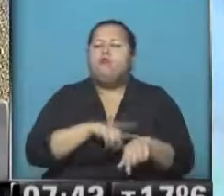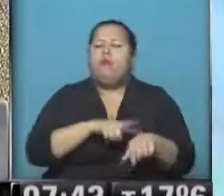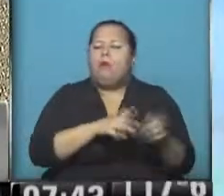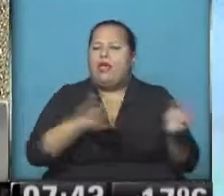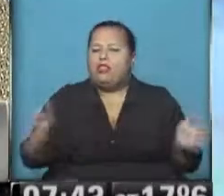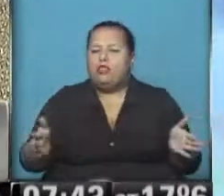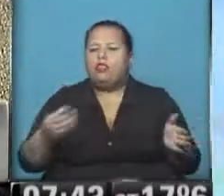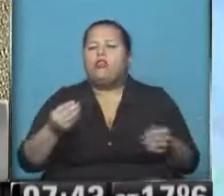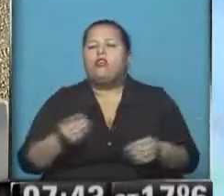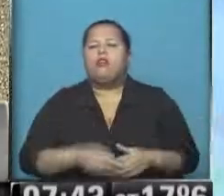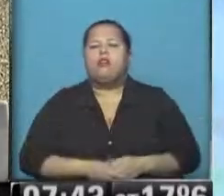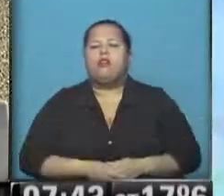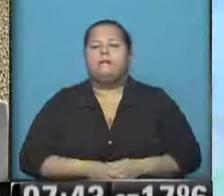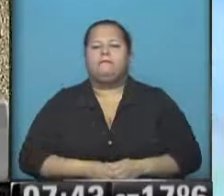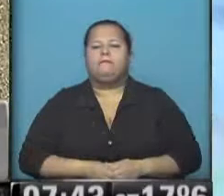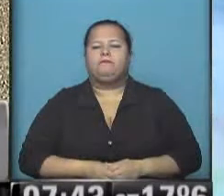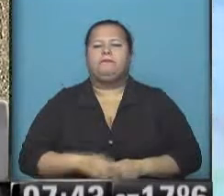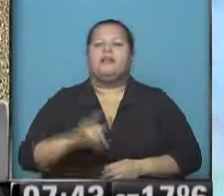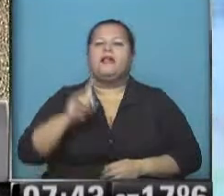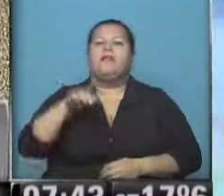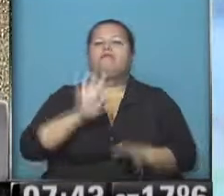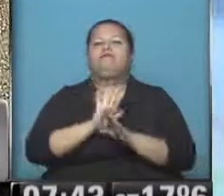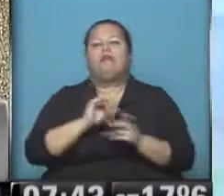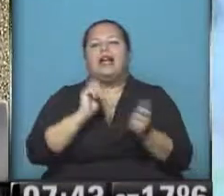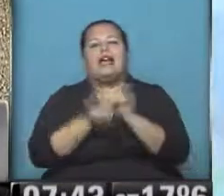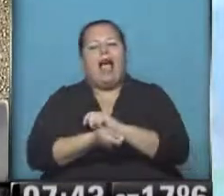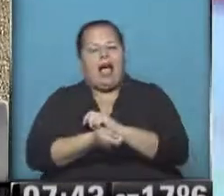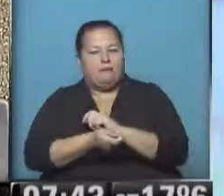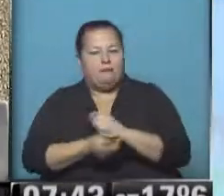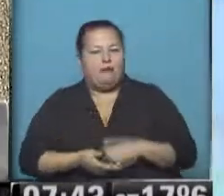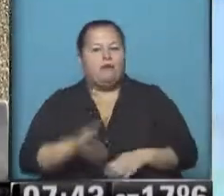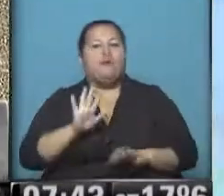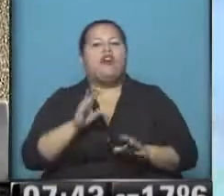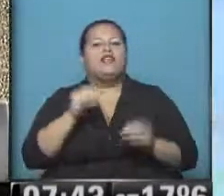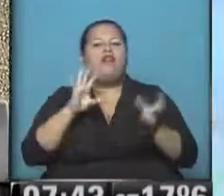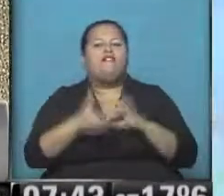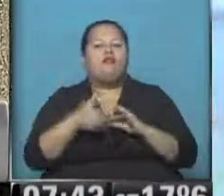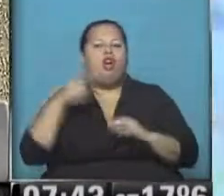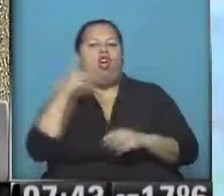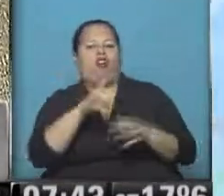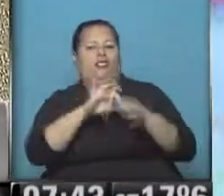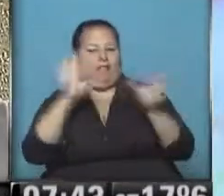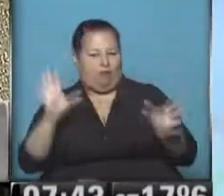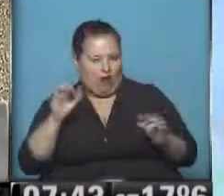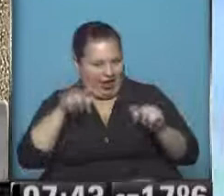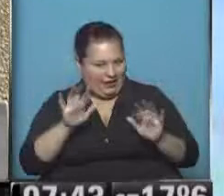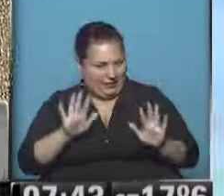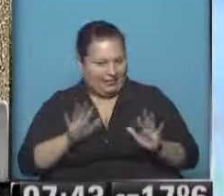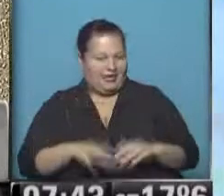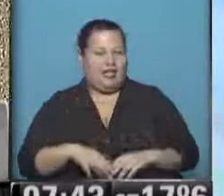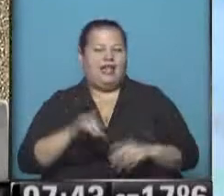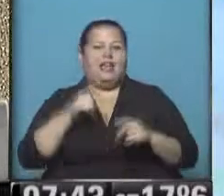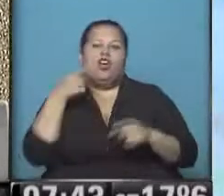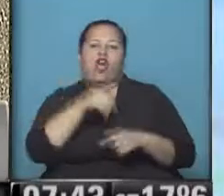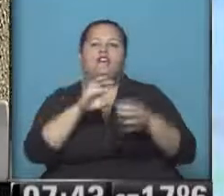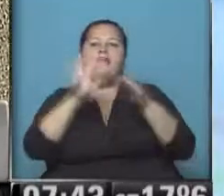procedimiento que viene a reemplazar, porque son dispositivos antidemocráticos estos,